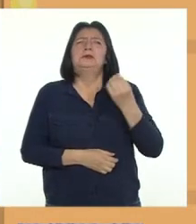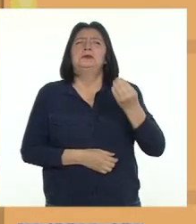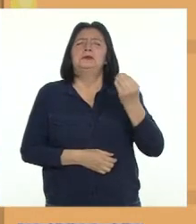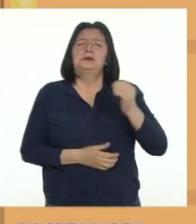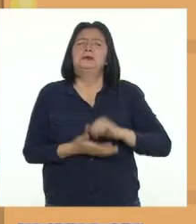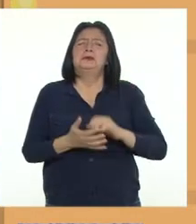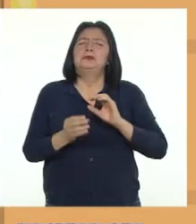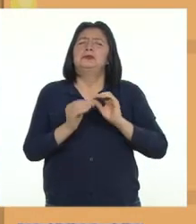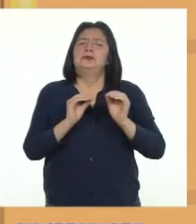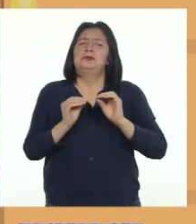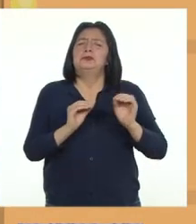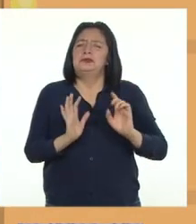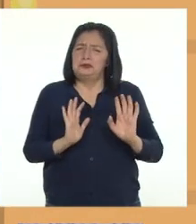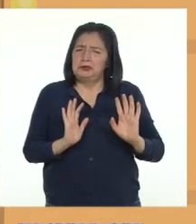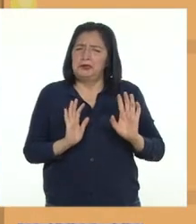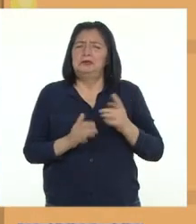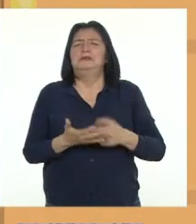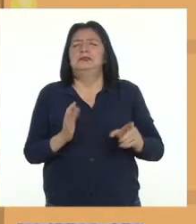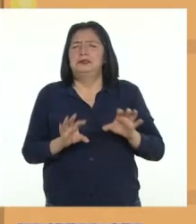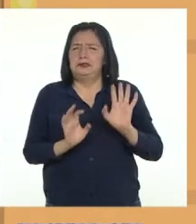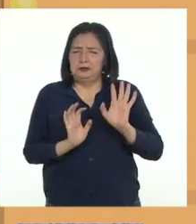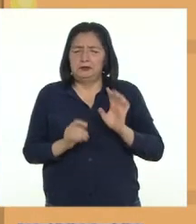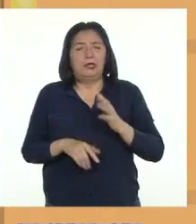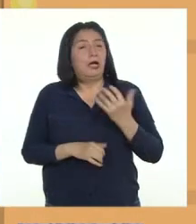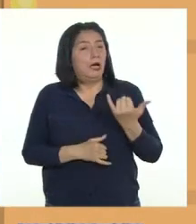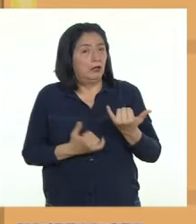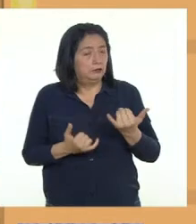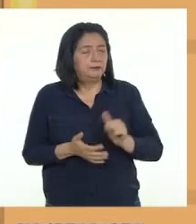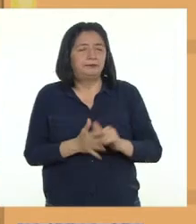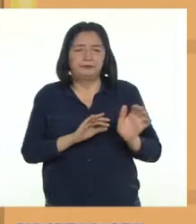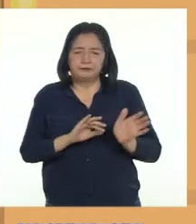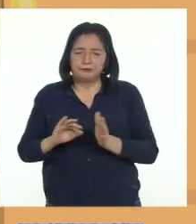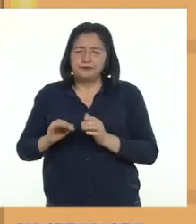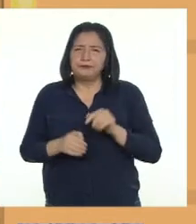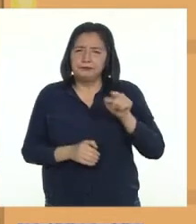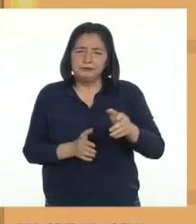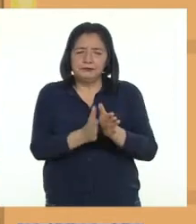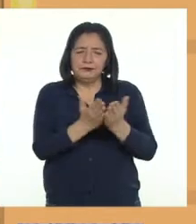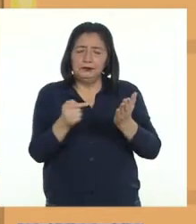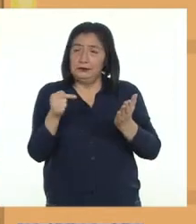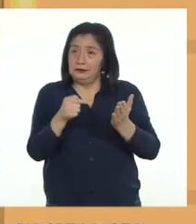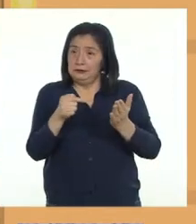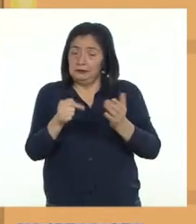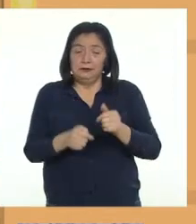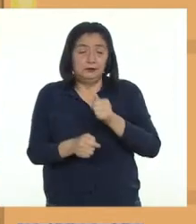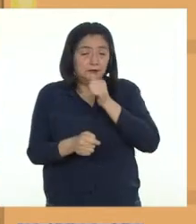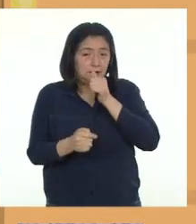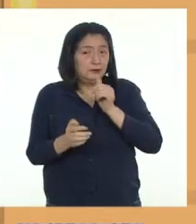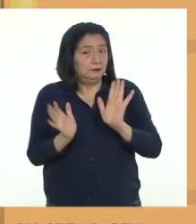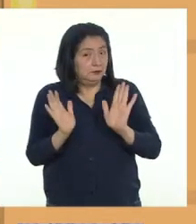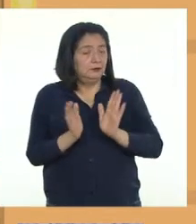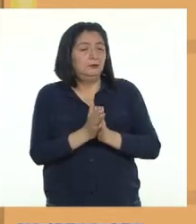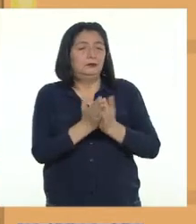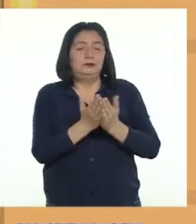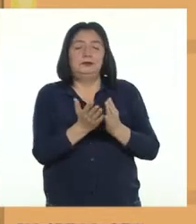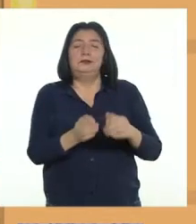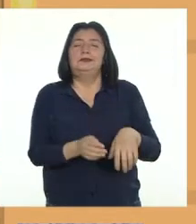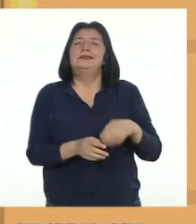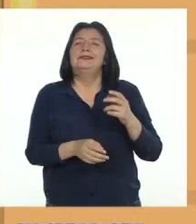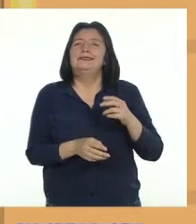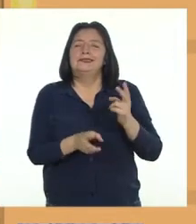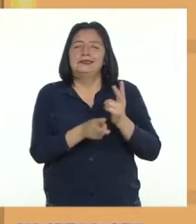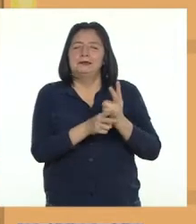podrán enmendar lo que hicieron. Por otro lado, este libro secreto de las Vizcachas es